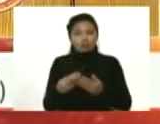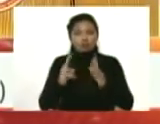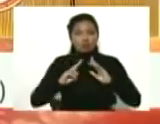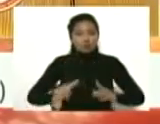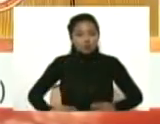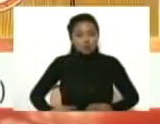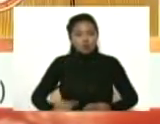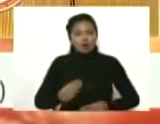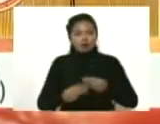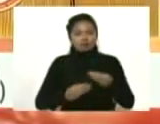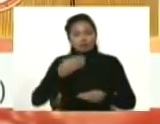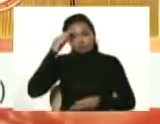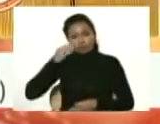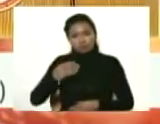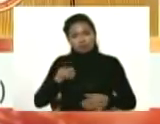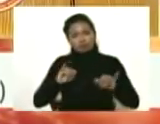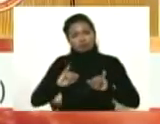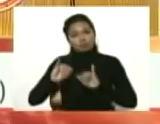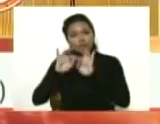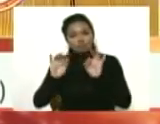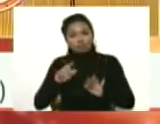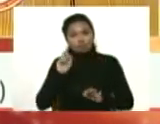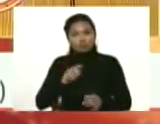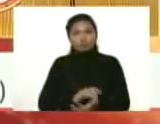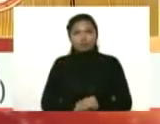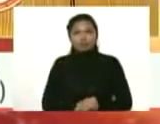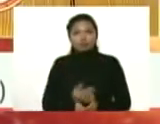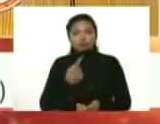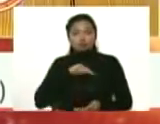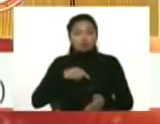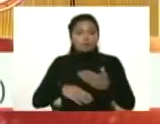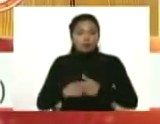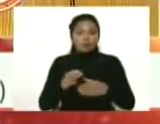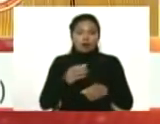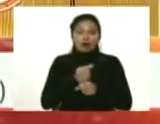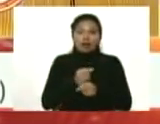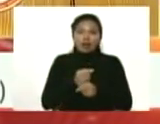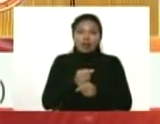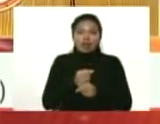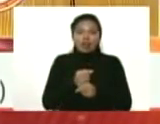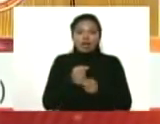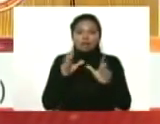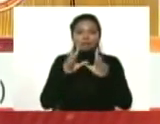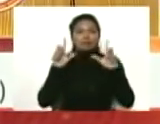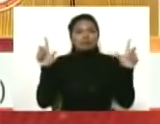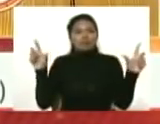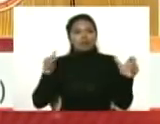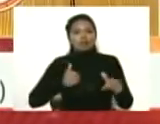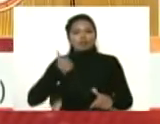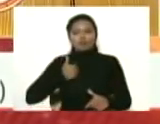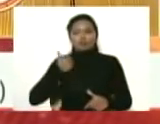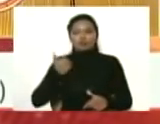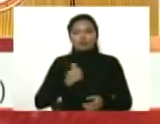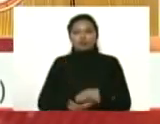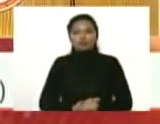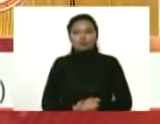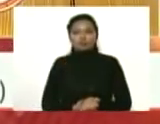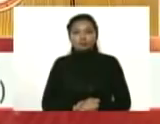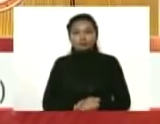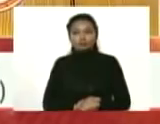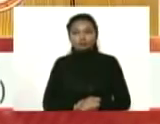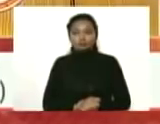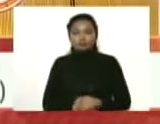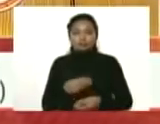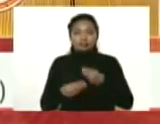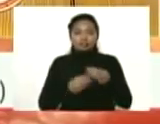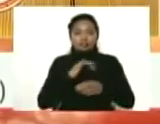uniformados y ser milicianos y milicianas. Entonces vamos a agarrar esa ventana de oportunidad para